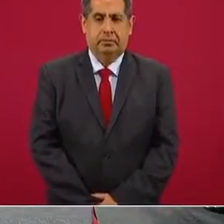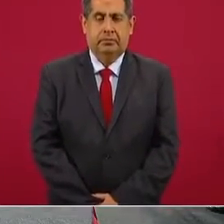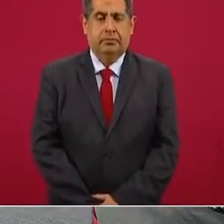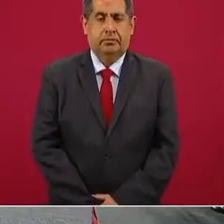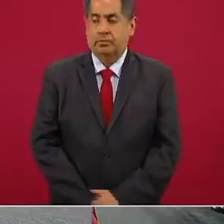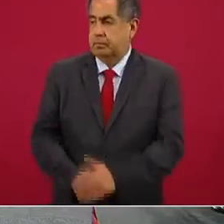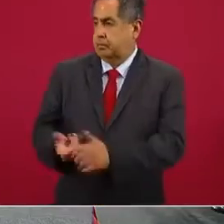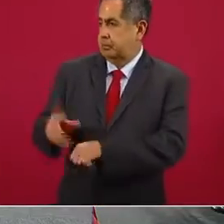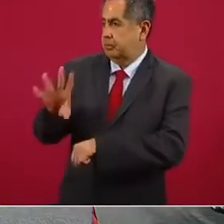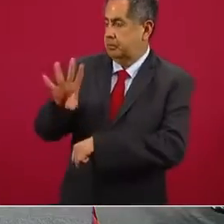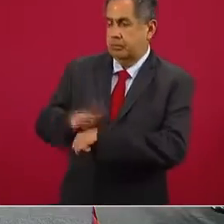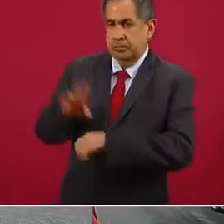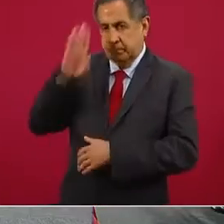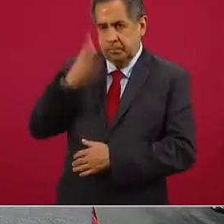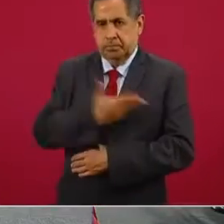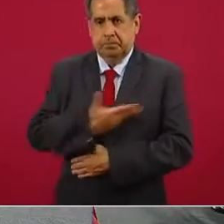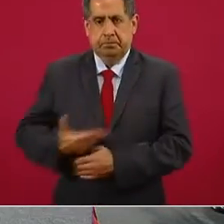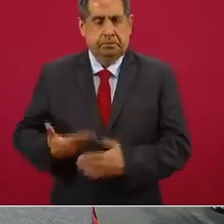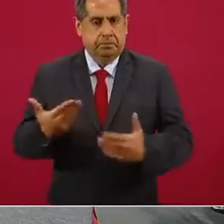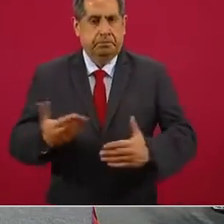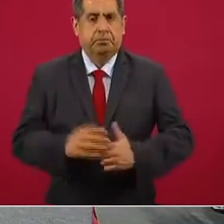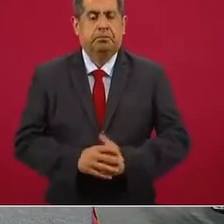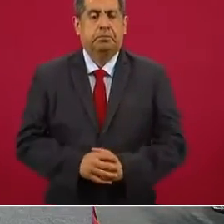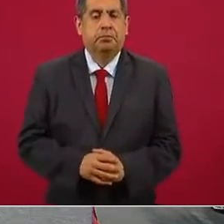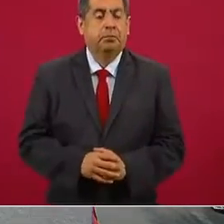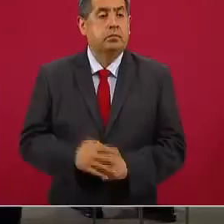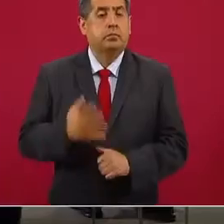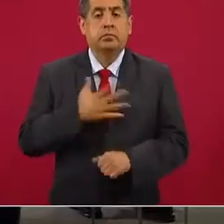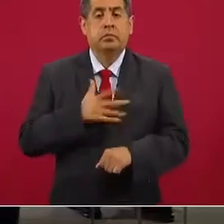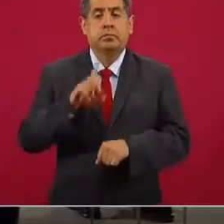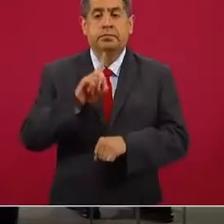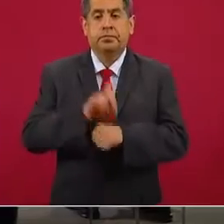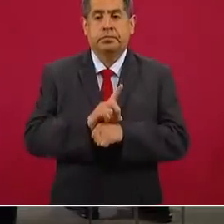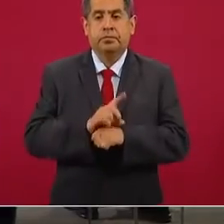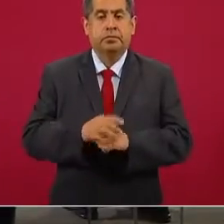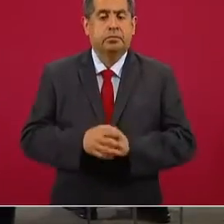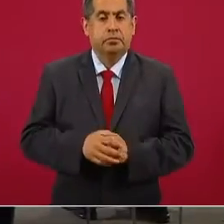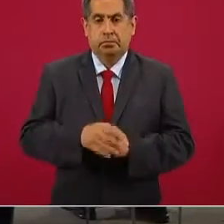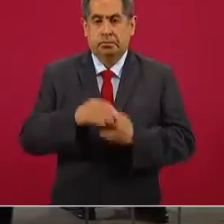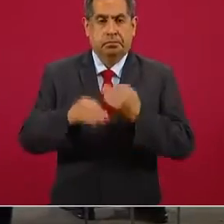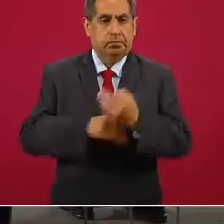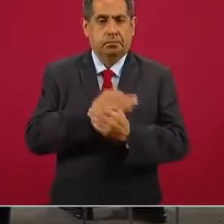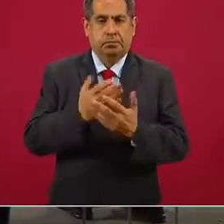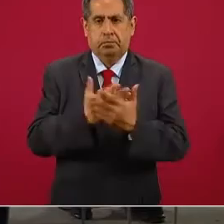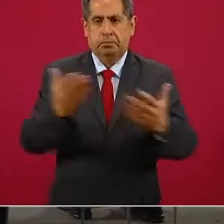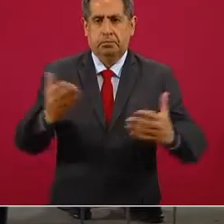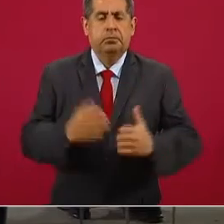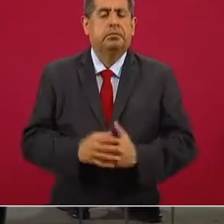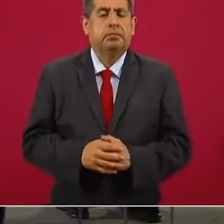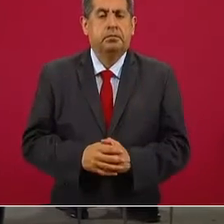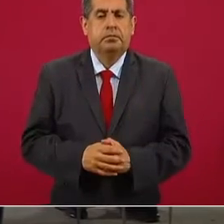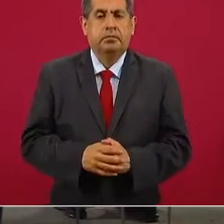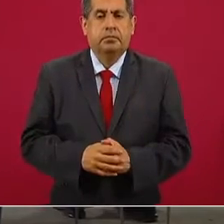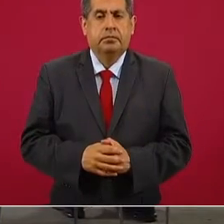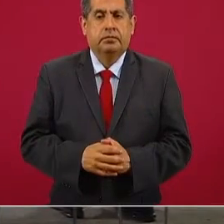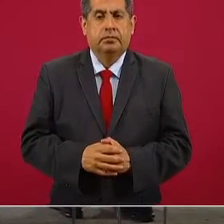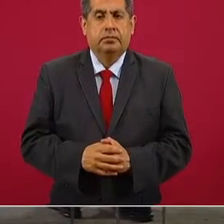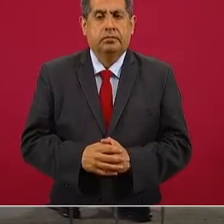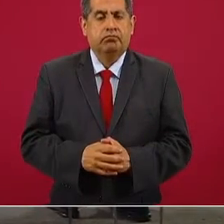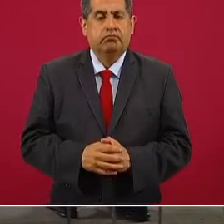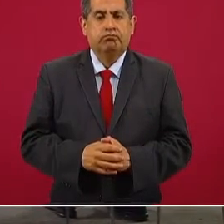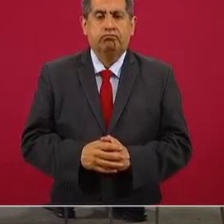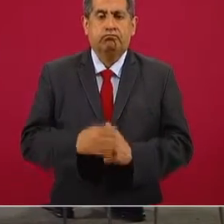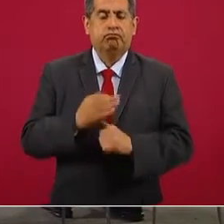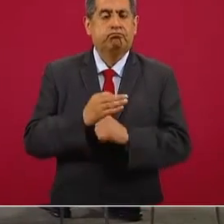Con su permiso, señor presidente, muy buenos días a todas y a todos. Solo